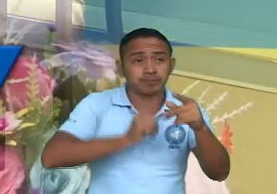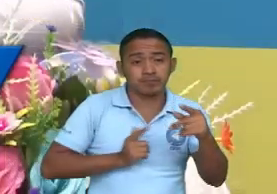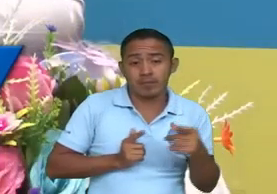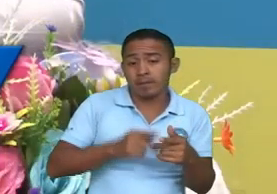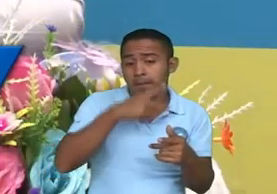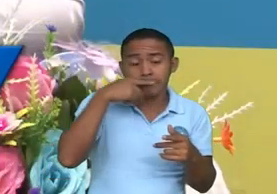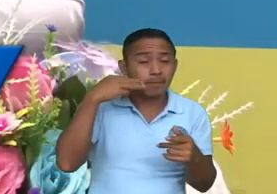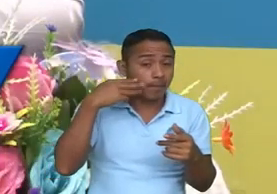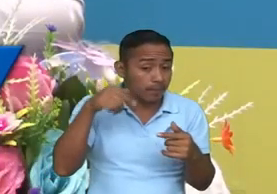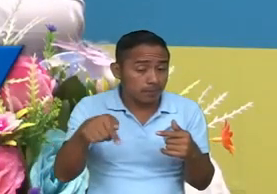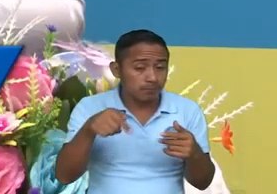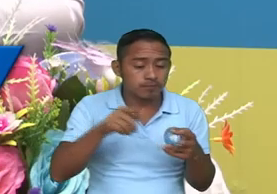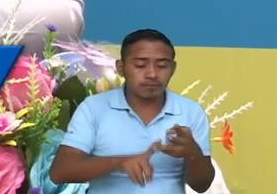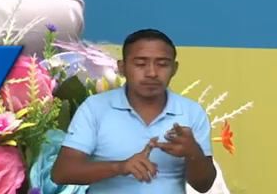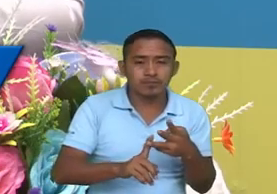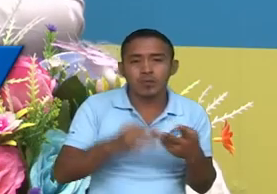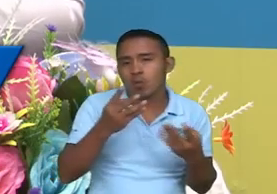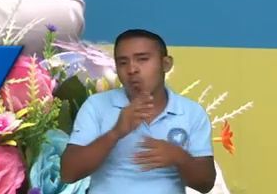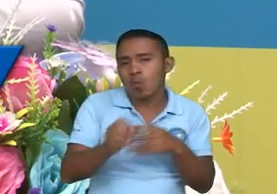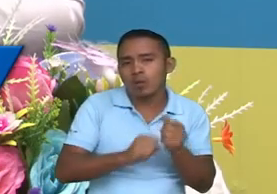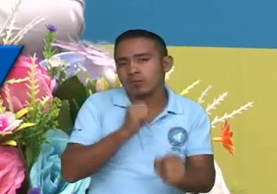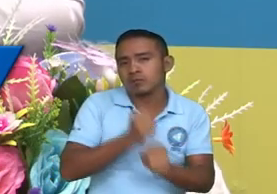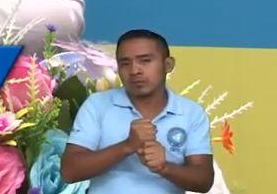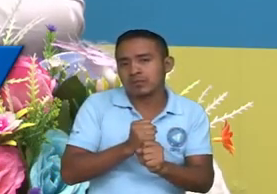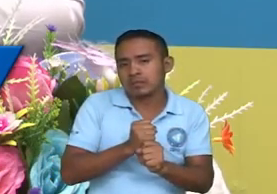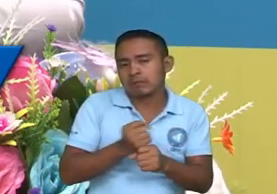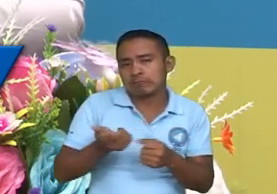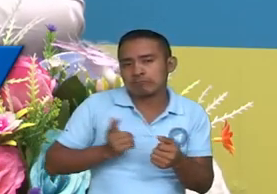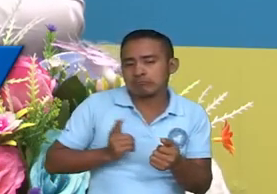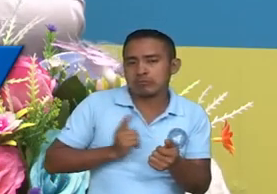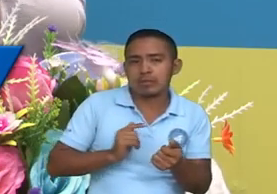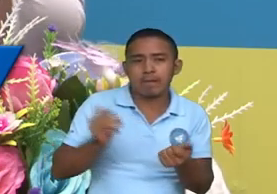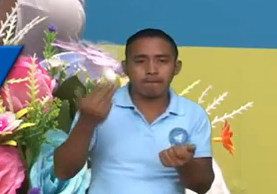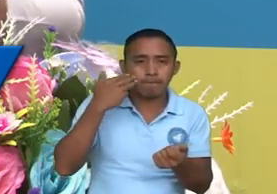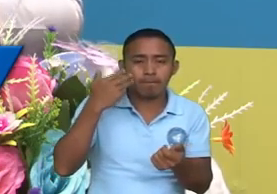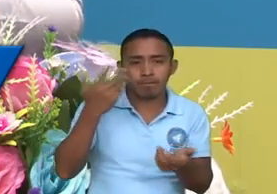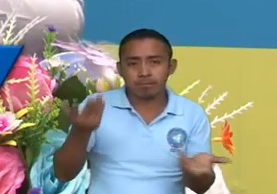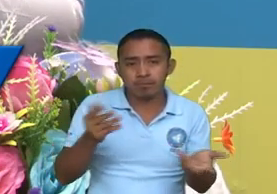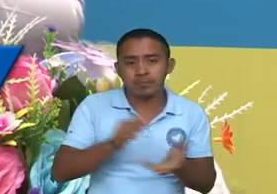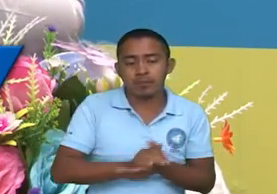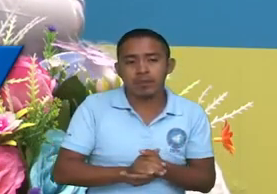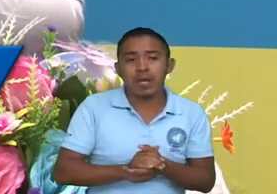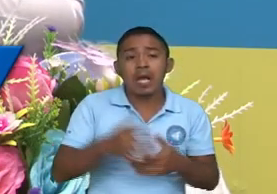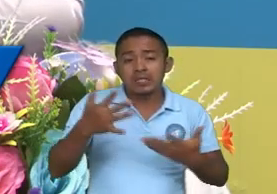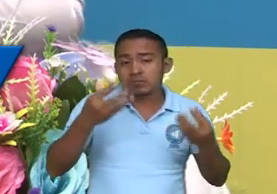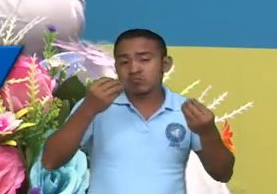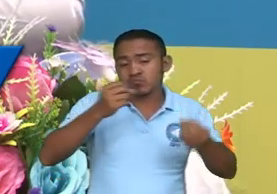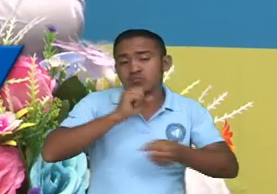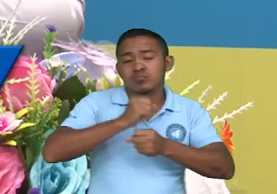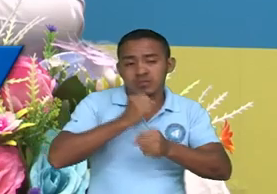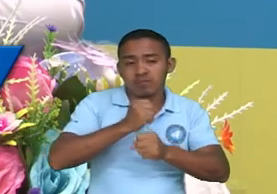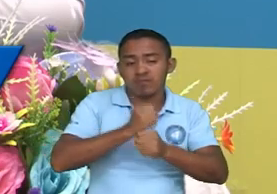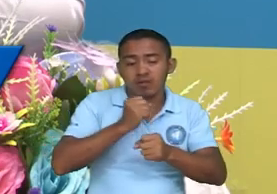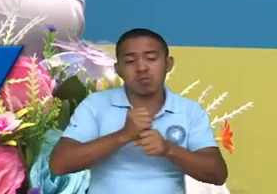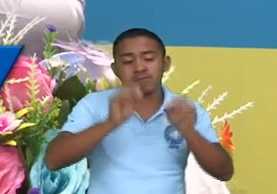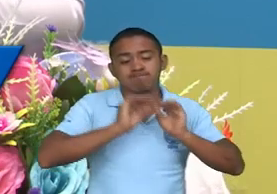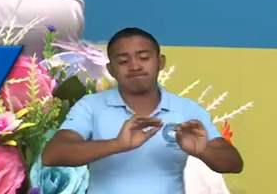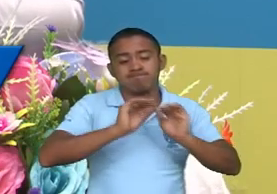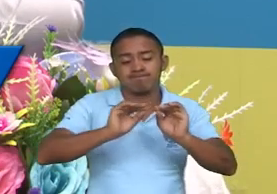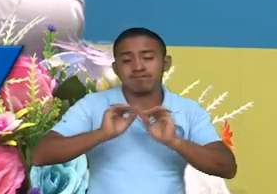Dentro de los factores de riesgo que no son modificables se encuentran el estatus socioeconómico de la familia, el